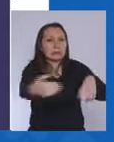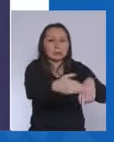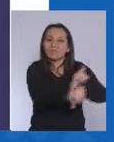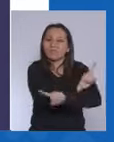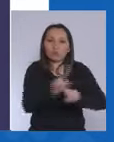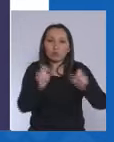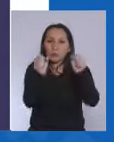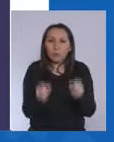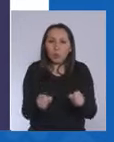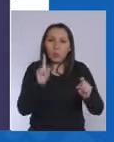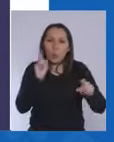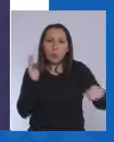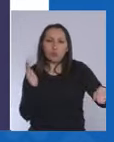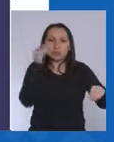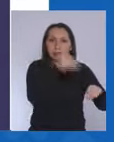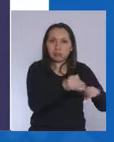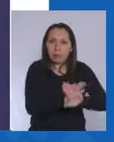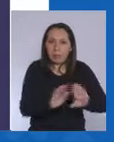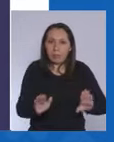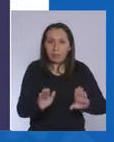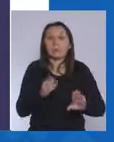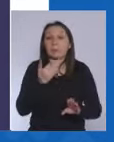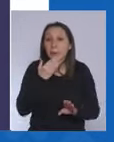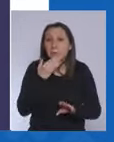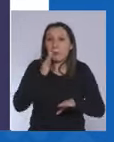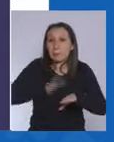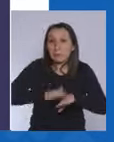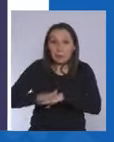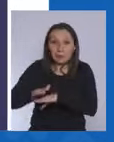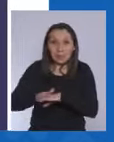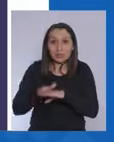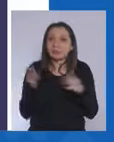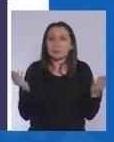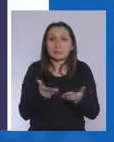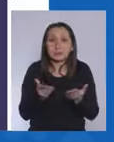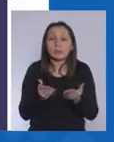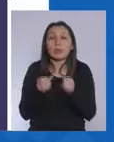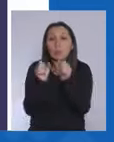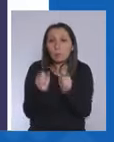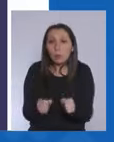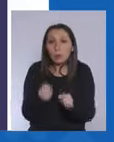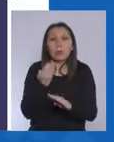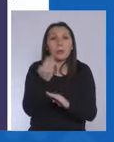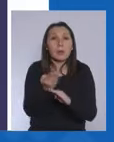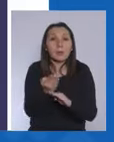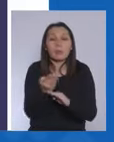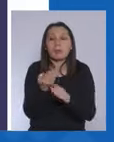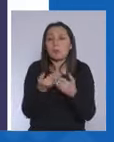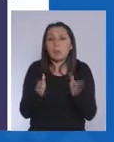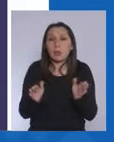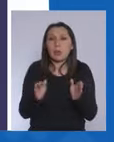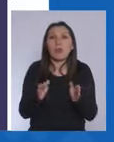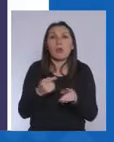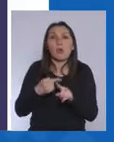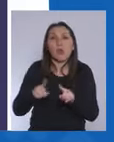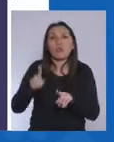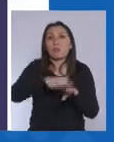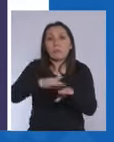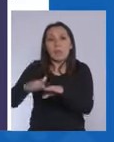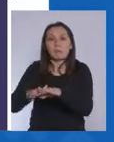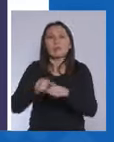comuna y finalmente quiero decir que este permiso se puede solicitar indistintamente a otros